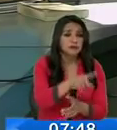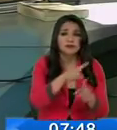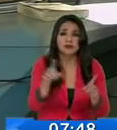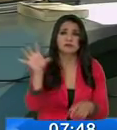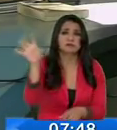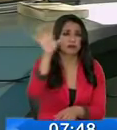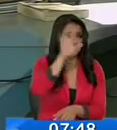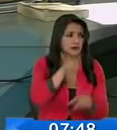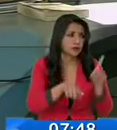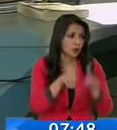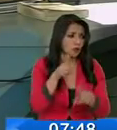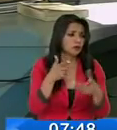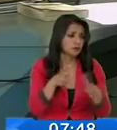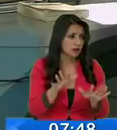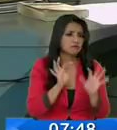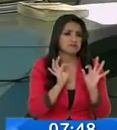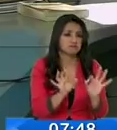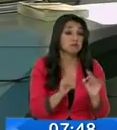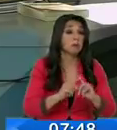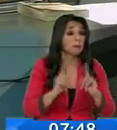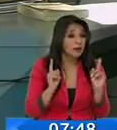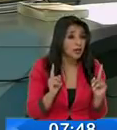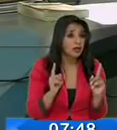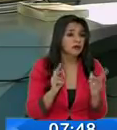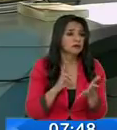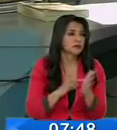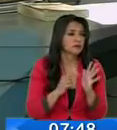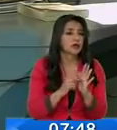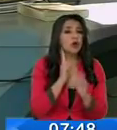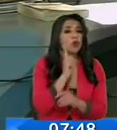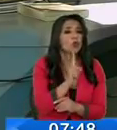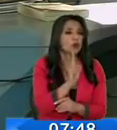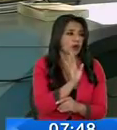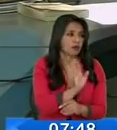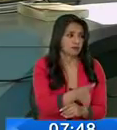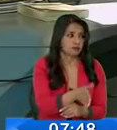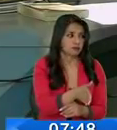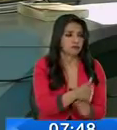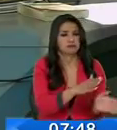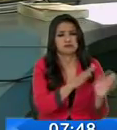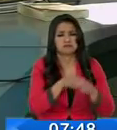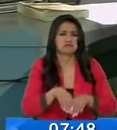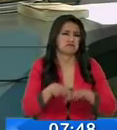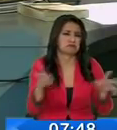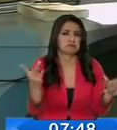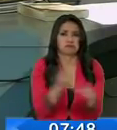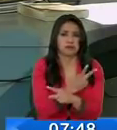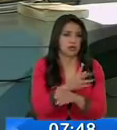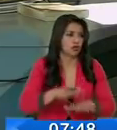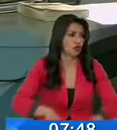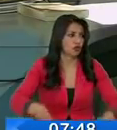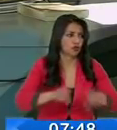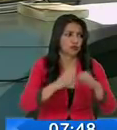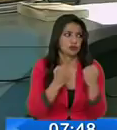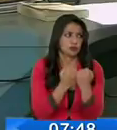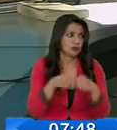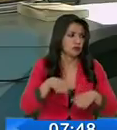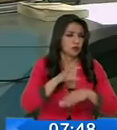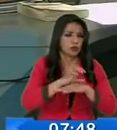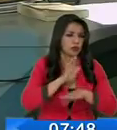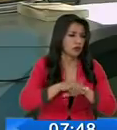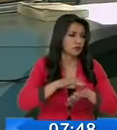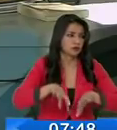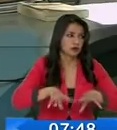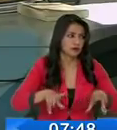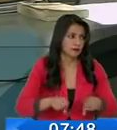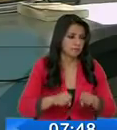ocurrió en otras provincias. Pero aquello es una parte de lo que significa el gran drama social ecuatoriano como producto también del asalto al